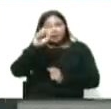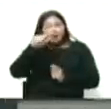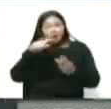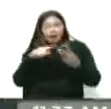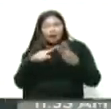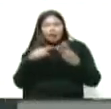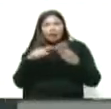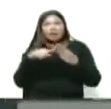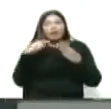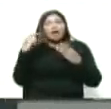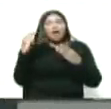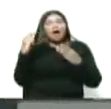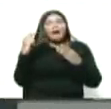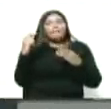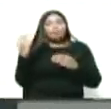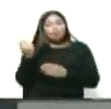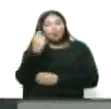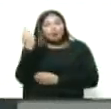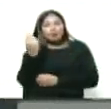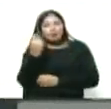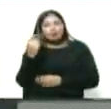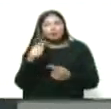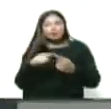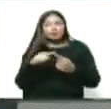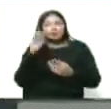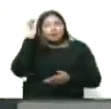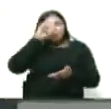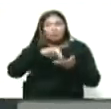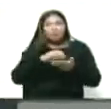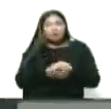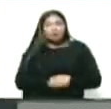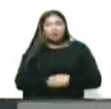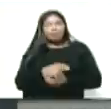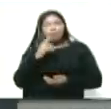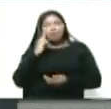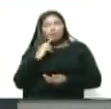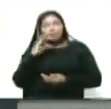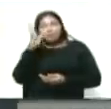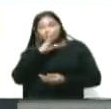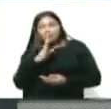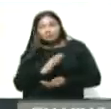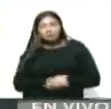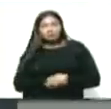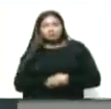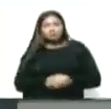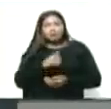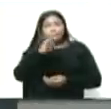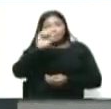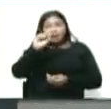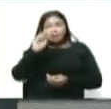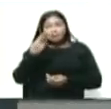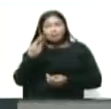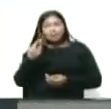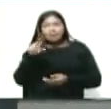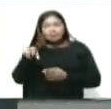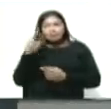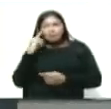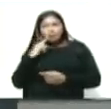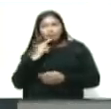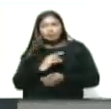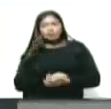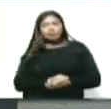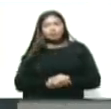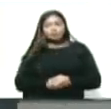de Apure, en el municipio Girardot de Aragua, en el municipio Bolívar de Barinas, en el municipio Pillar de Bolívar, en los municipios Guayos